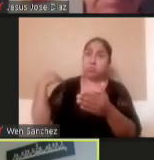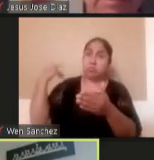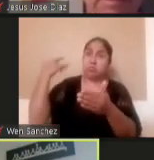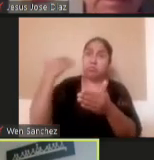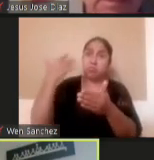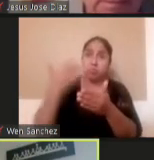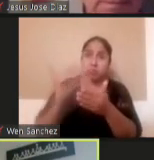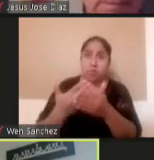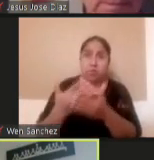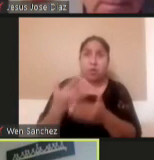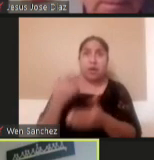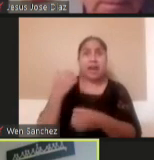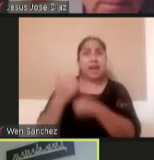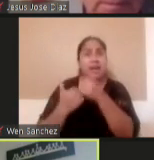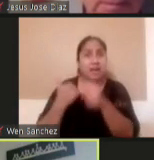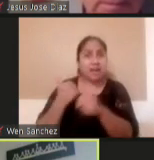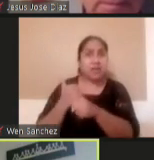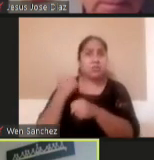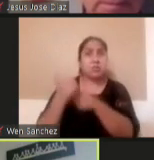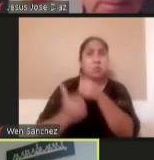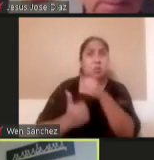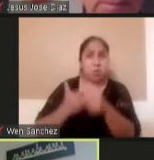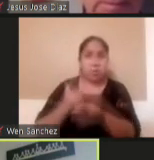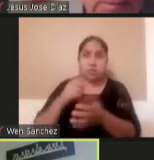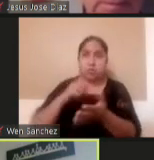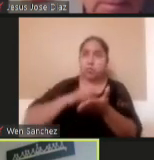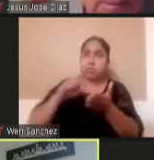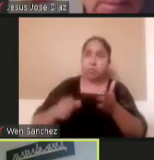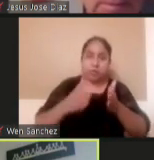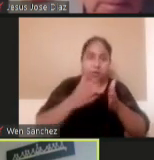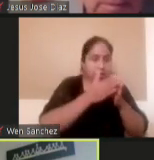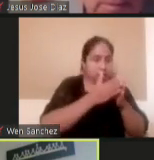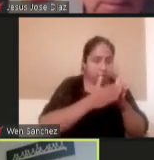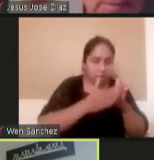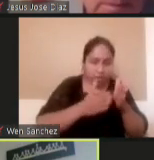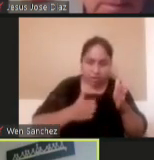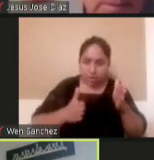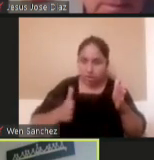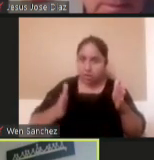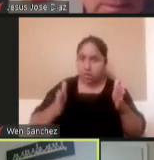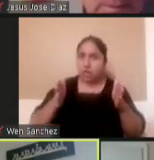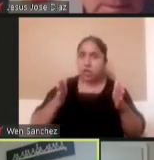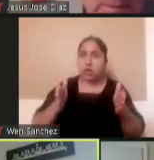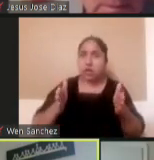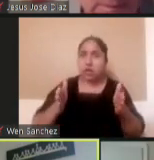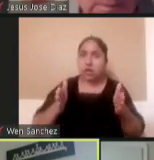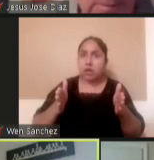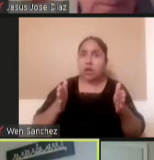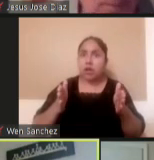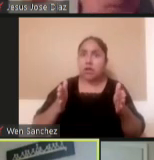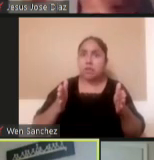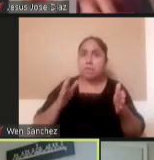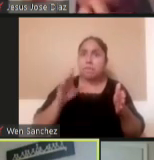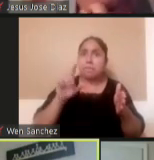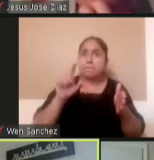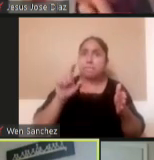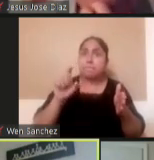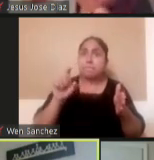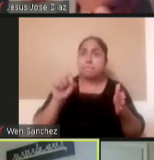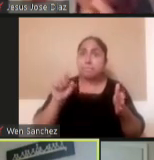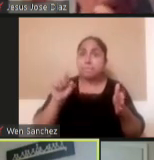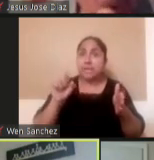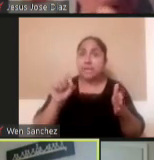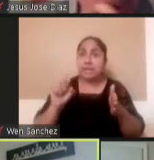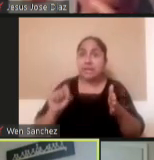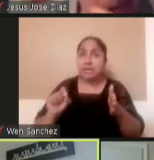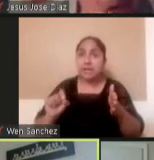tenido 19 apagones que van desde minutos hasta horas. Bueno, debo de corregir, fueron 20, porque ahorita se me acaba